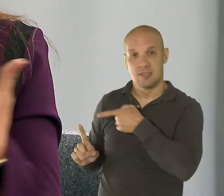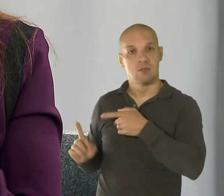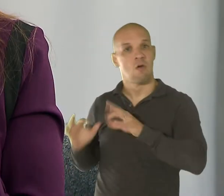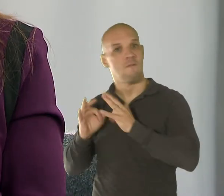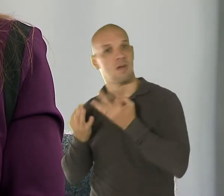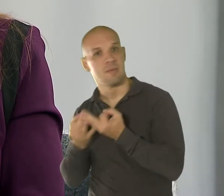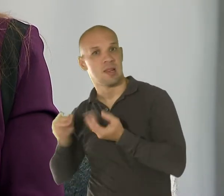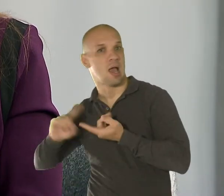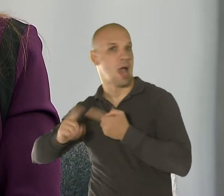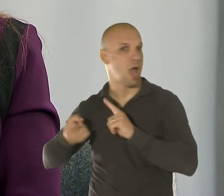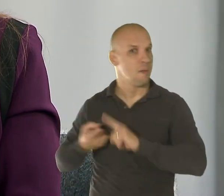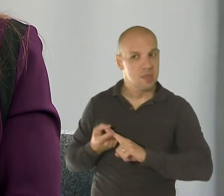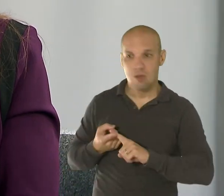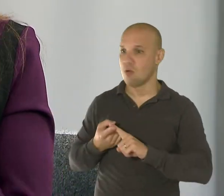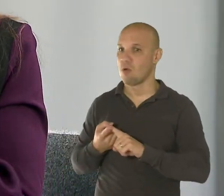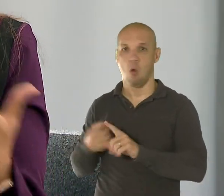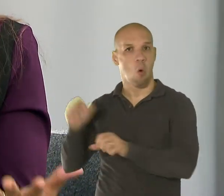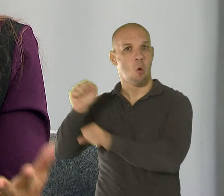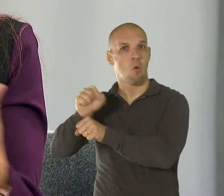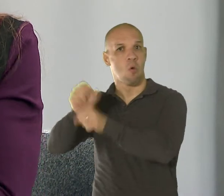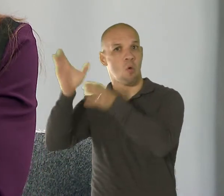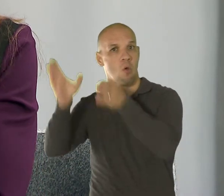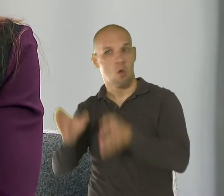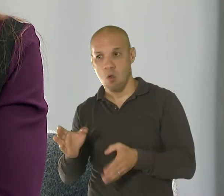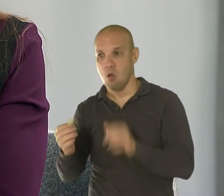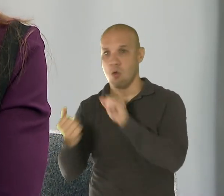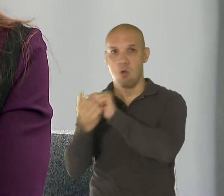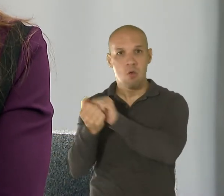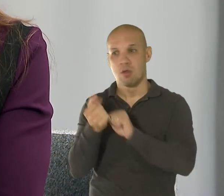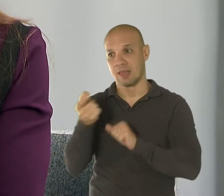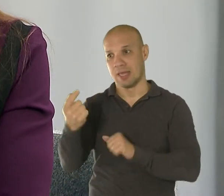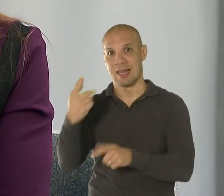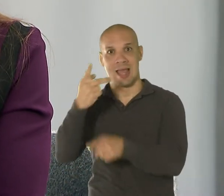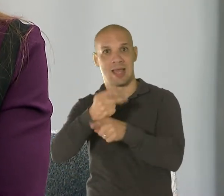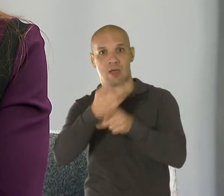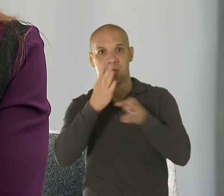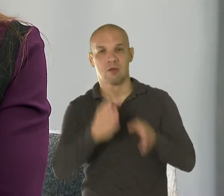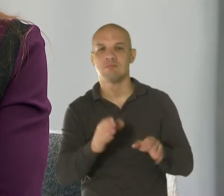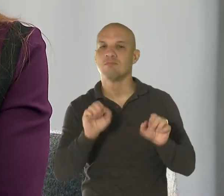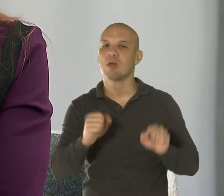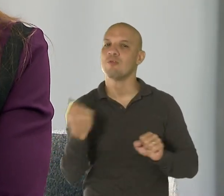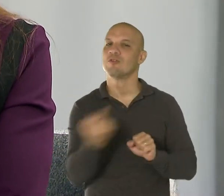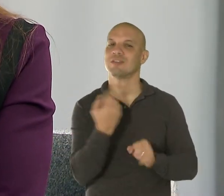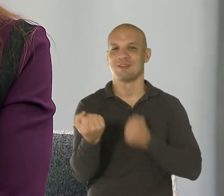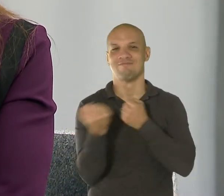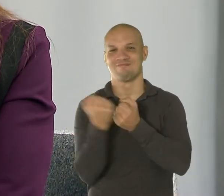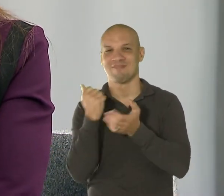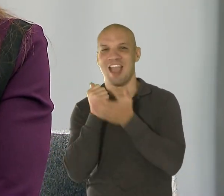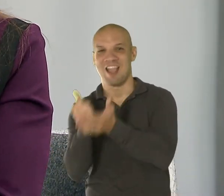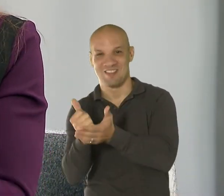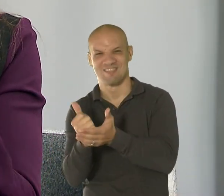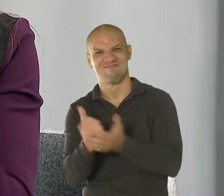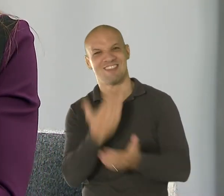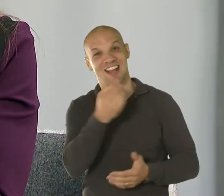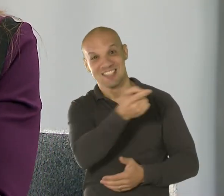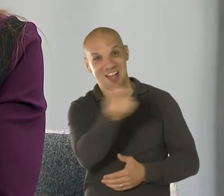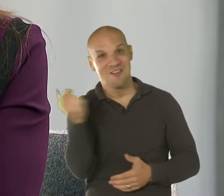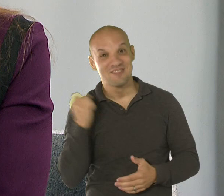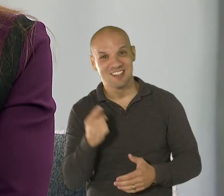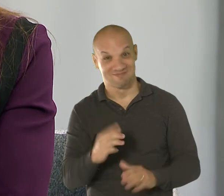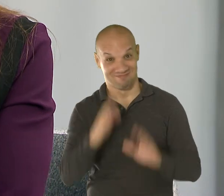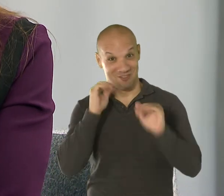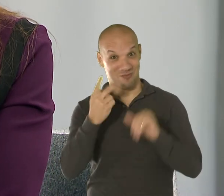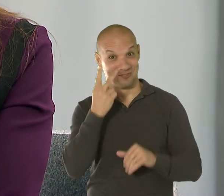amigo, un compañero de trabajo que es cuidador, así que podemos siempre brindarle alguna ayuda. Muchísimas gracias a ustedes. Le